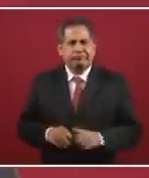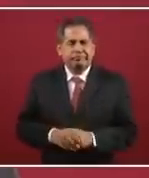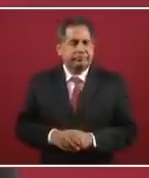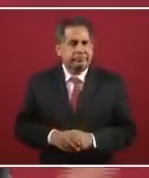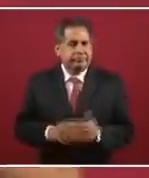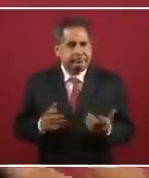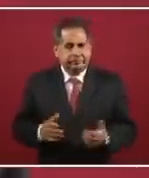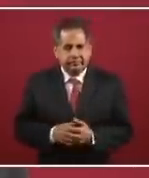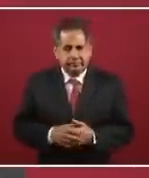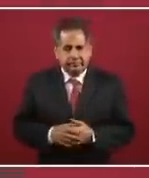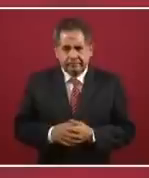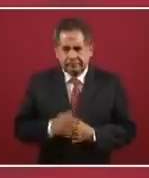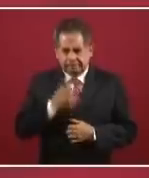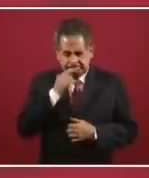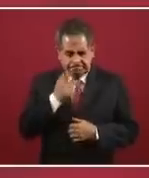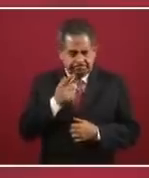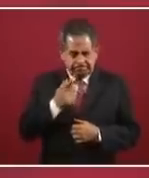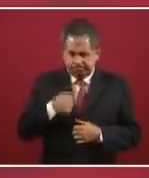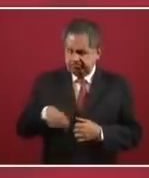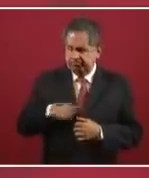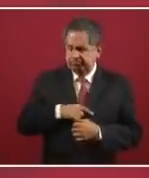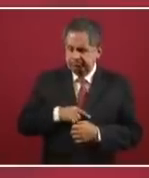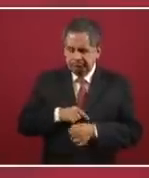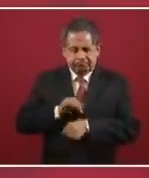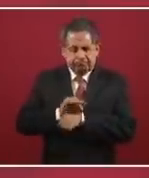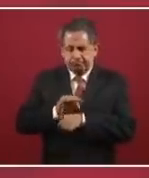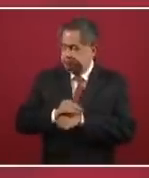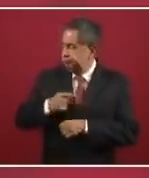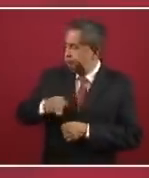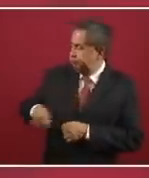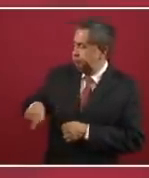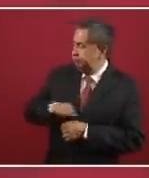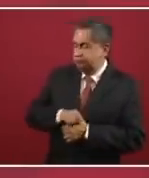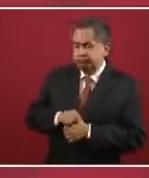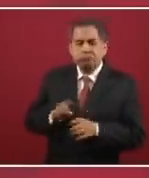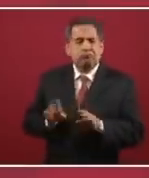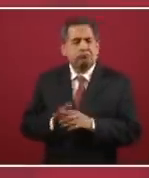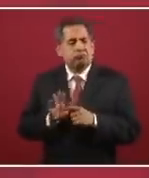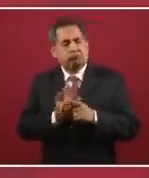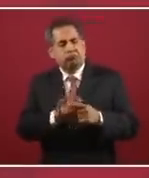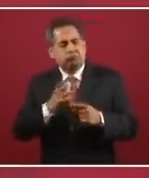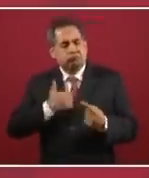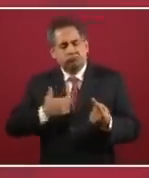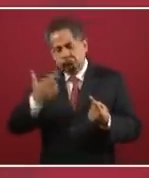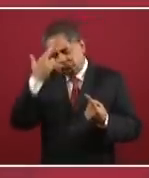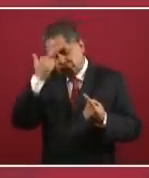¿Cuál es la mejor manera de defendernos? Argumentar,